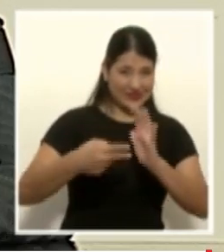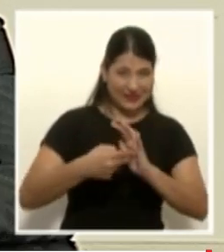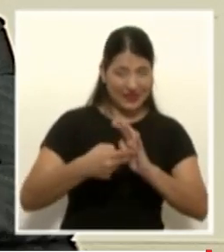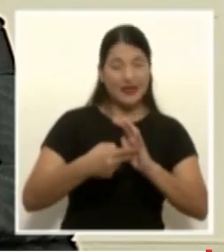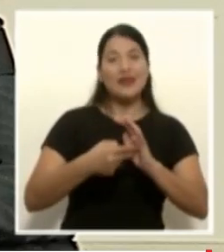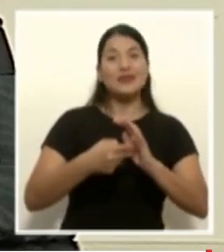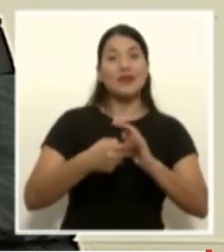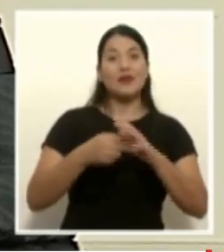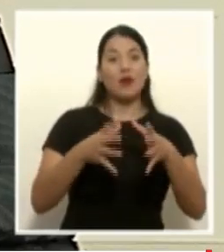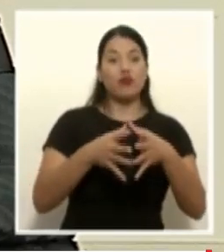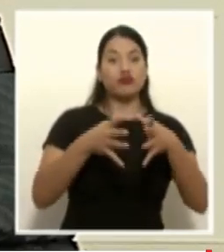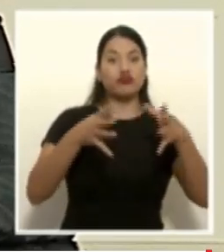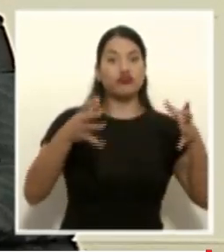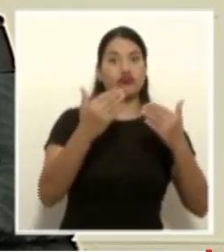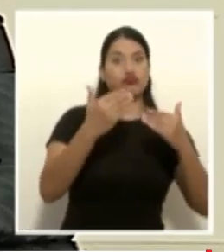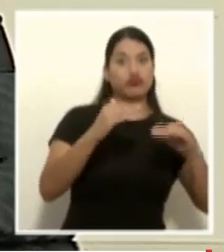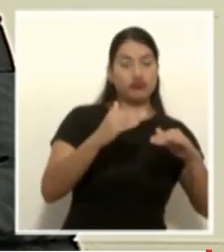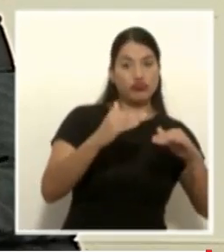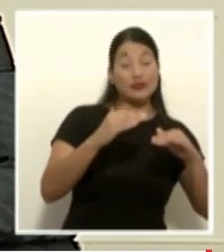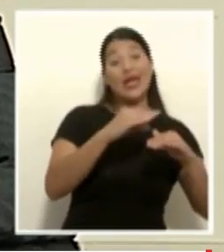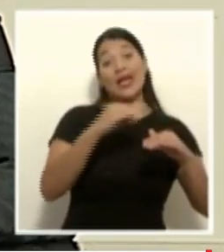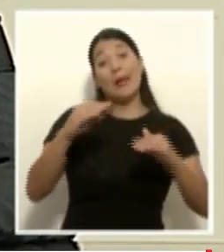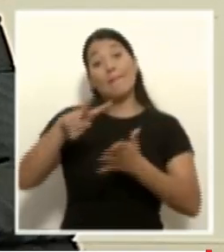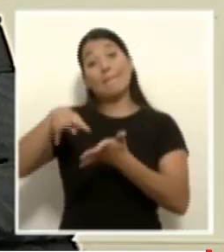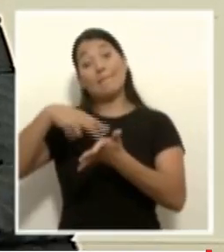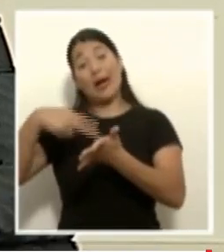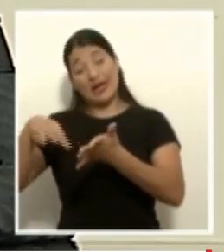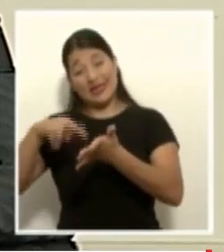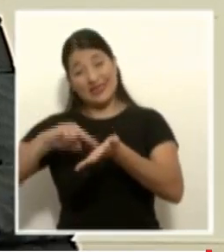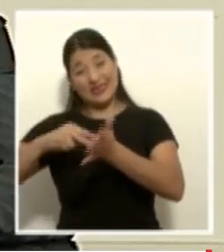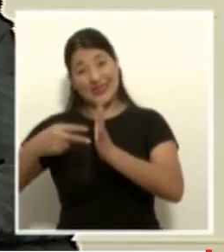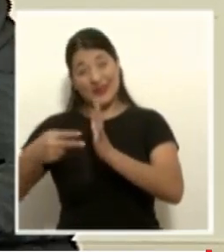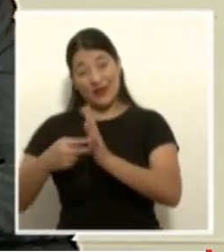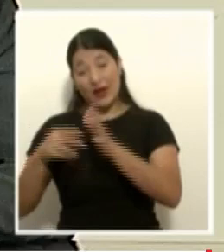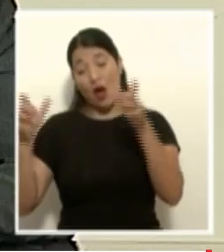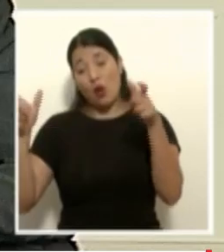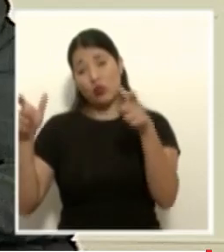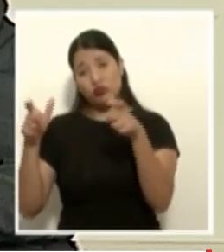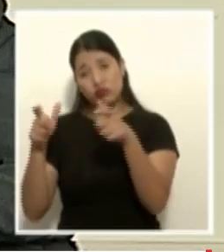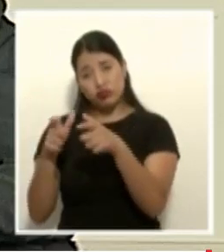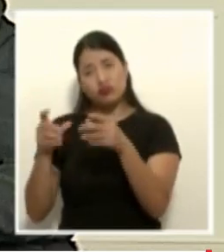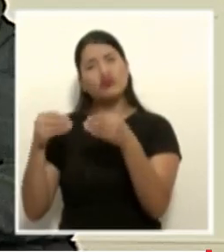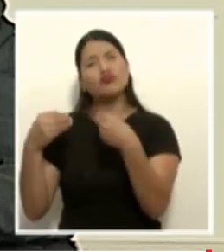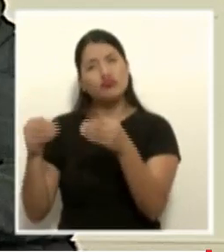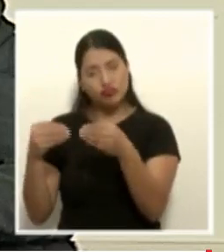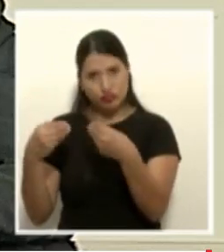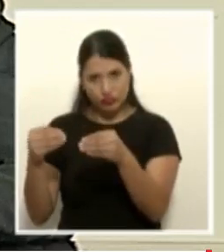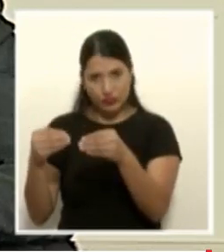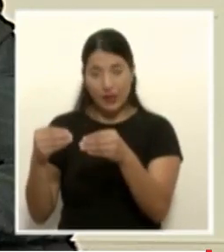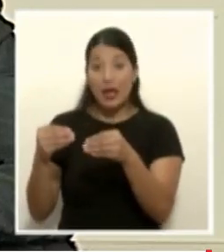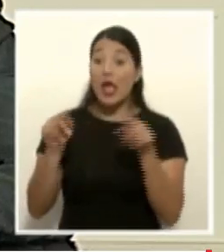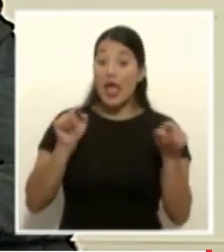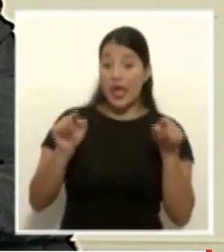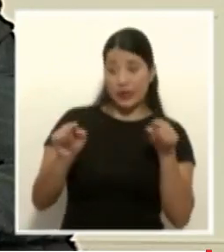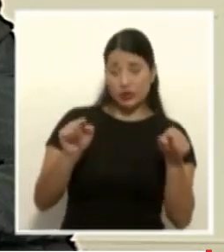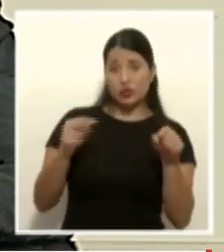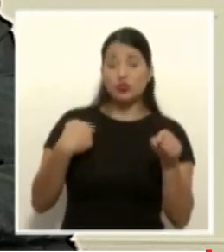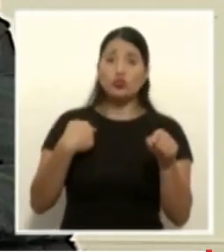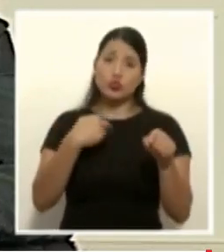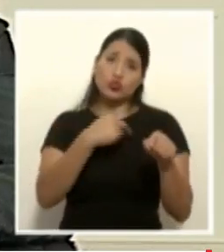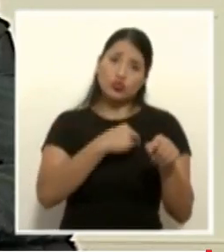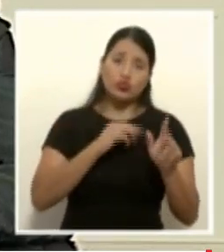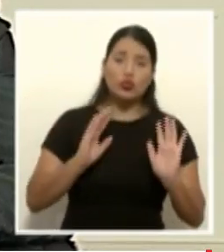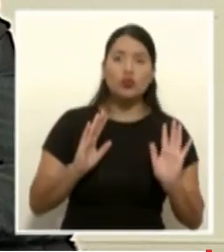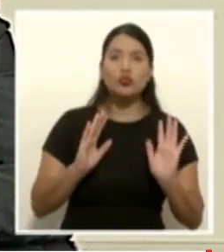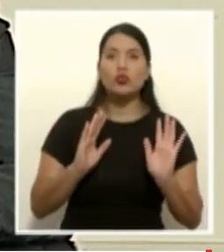danza tenemos que ir tratando cada vez más de que haya más sectores que puedan tener su apertura, pero siempre y cuando también no tengamos